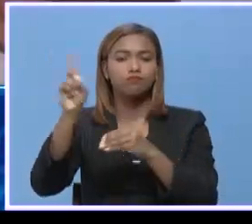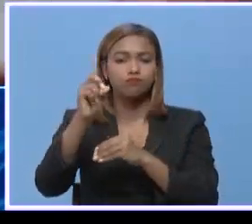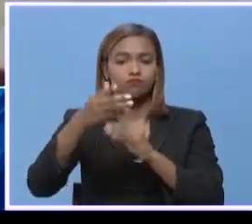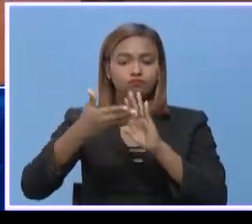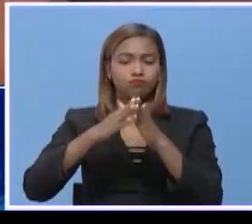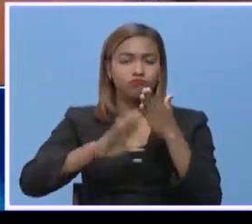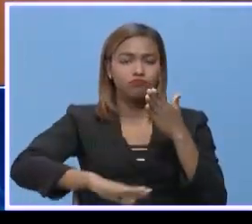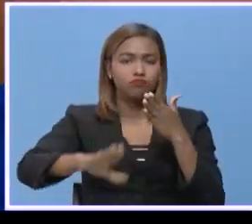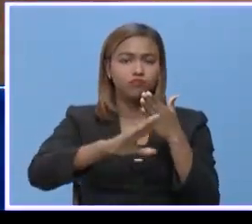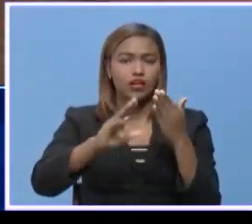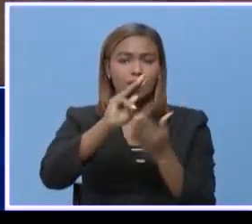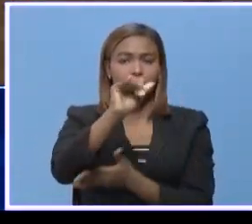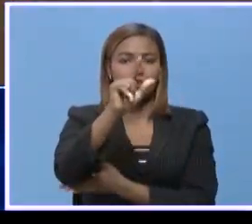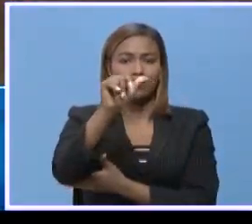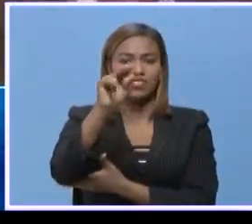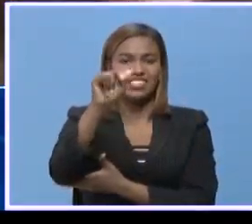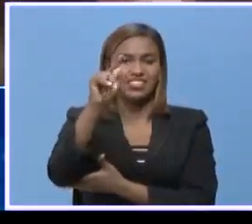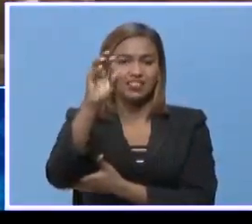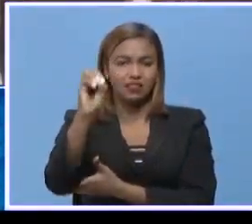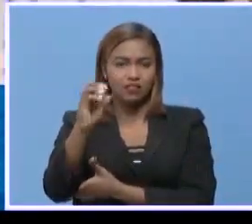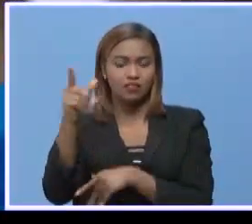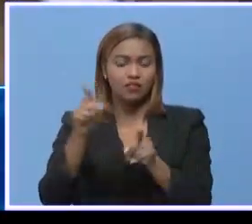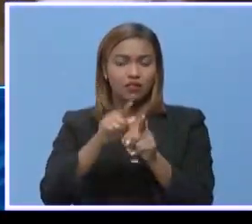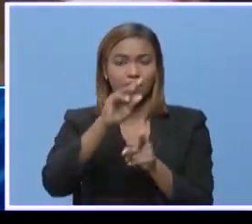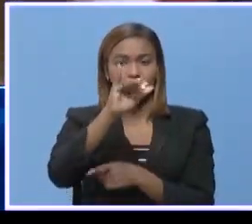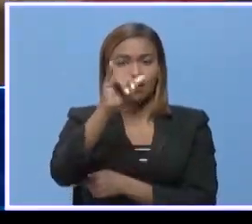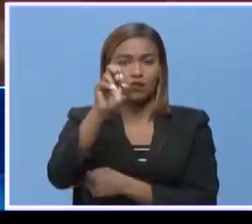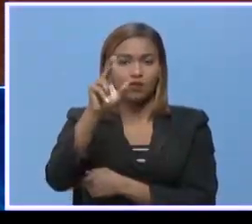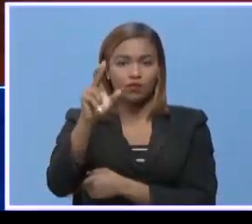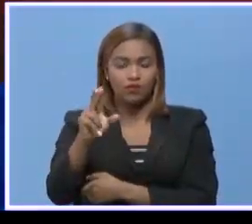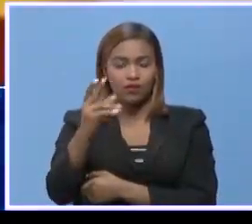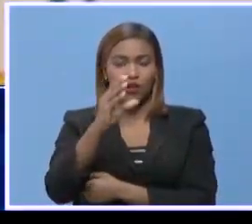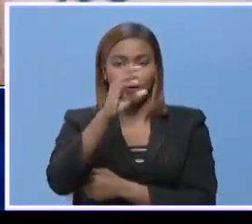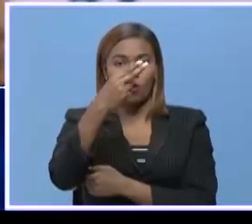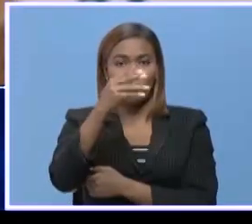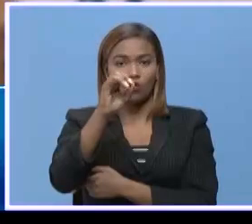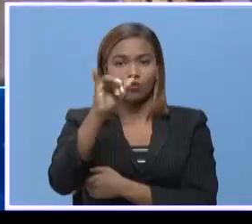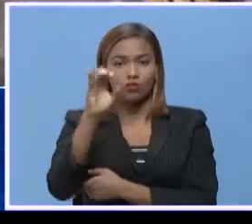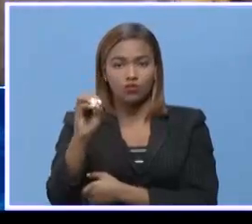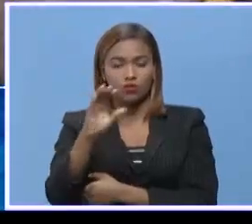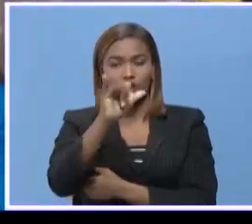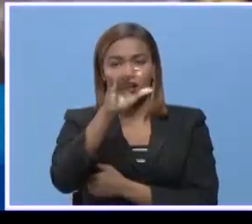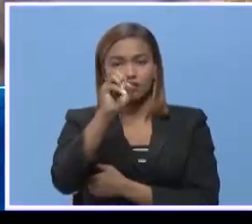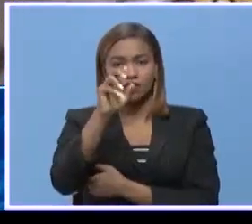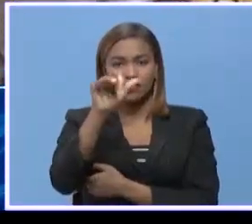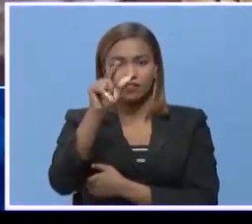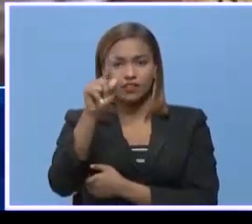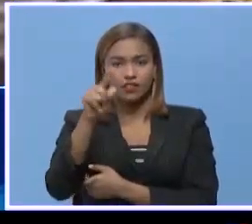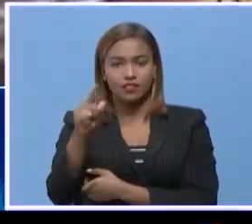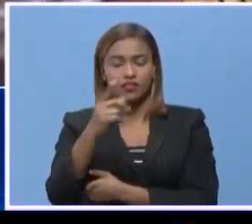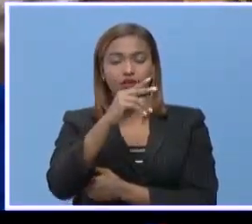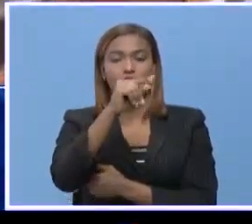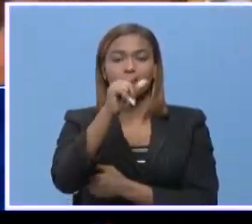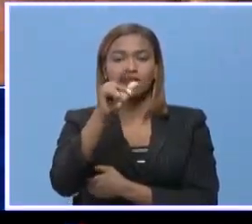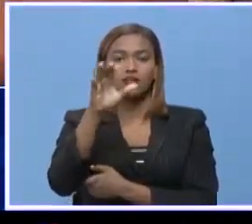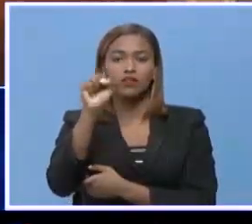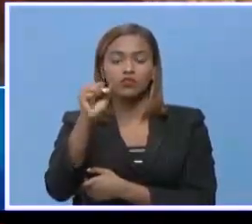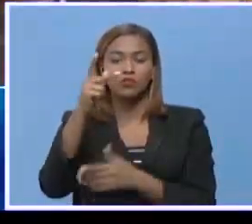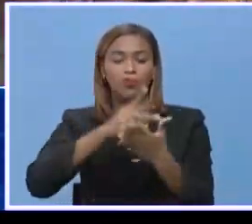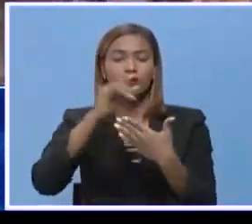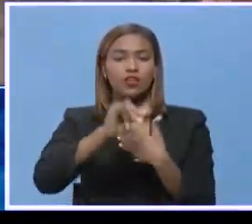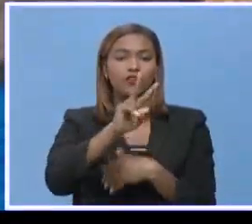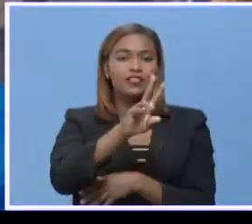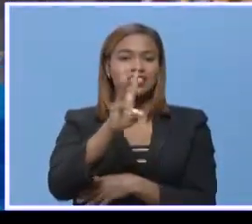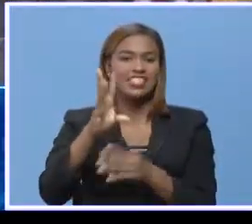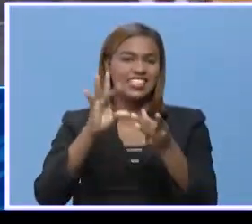barrios de El Milloncito, El Majagual, El Hoyo, Carlos Álvarez, Los Guaricanos, Proyecto